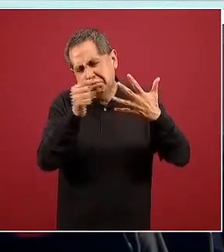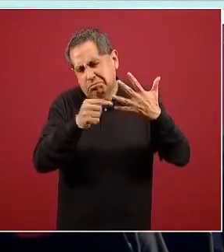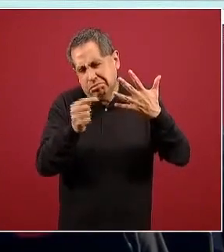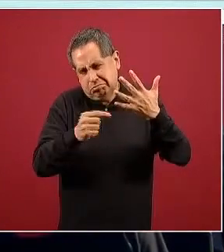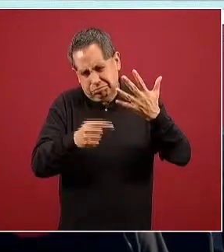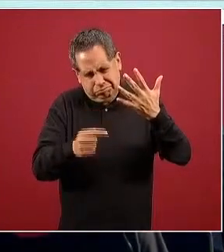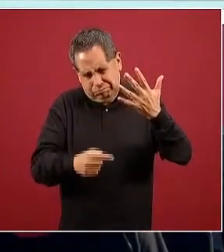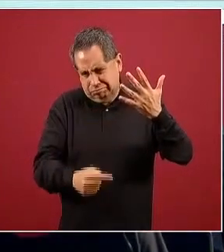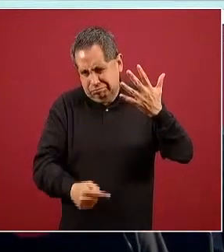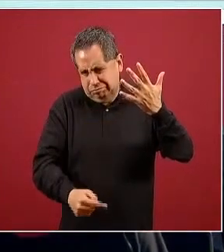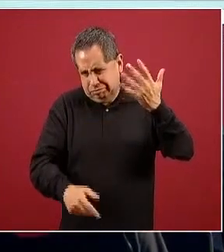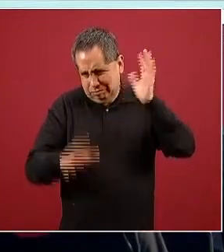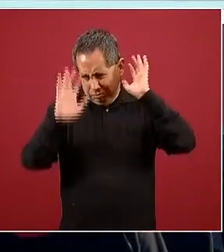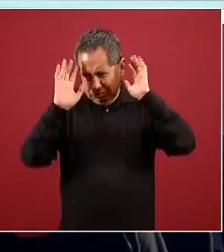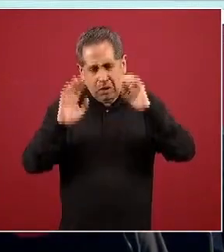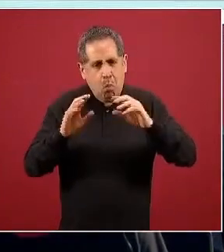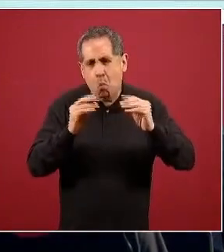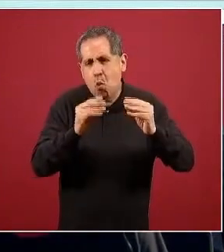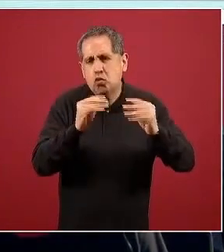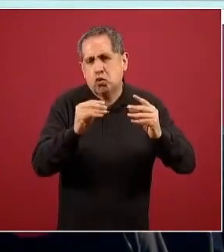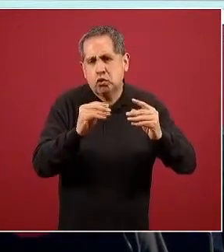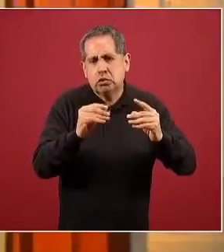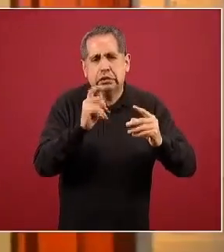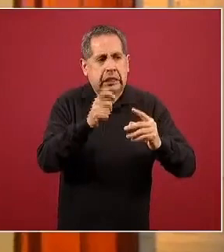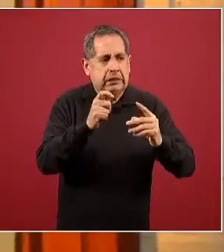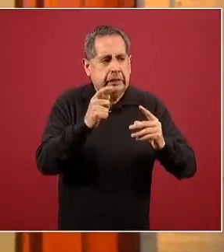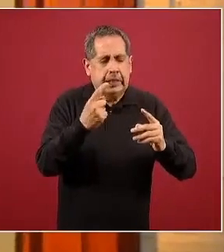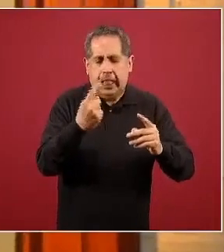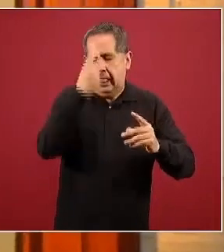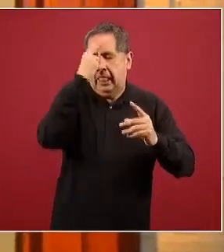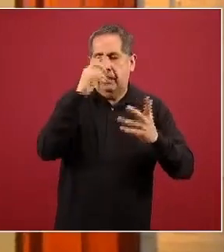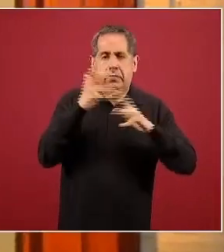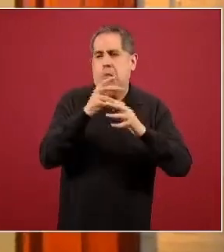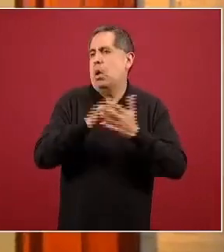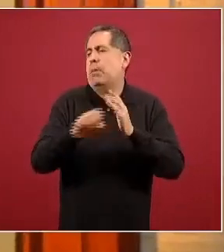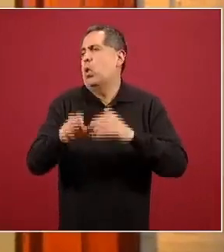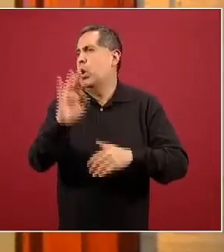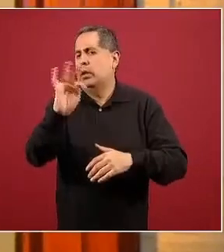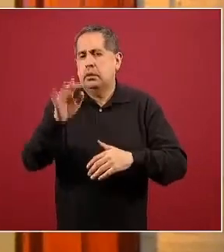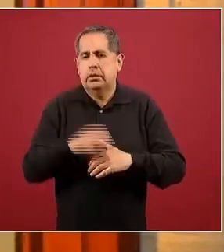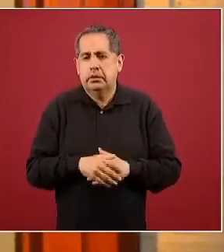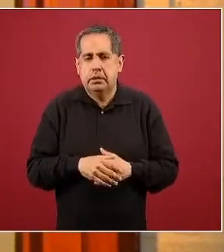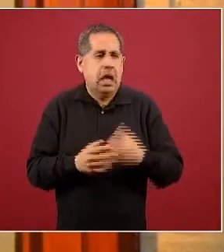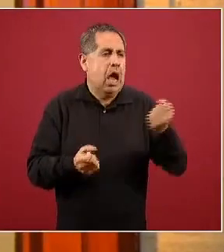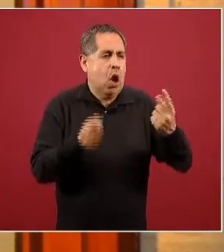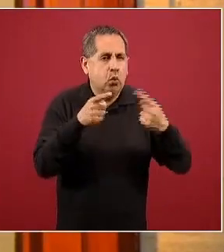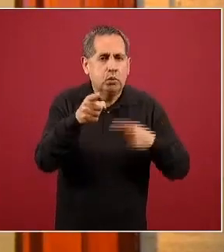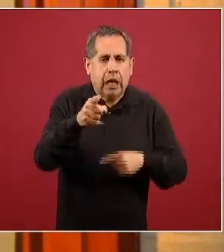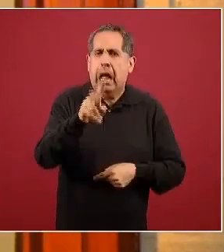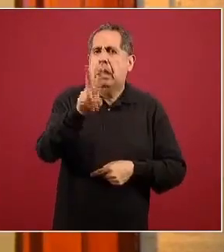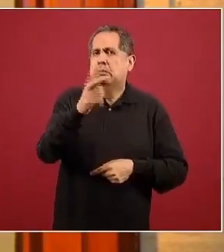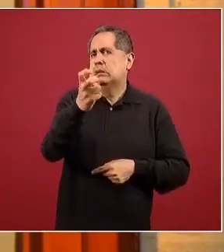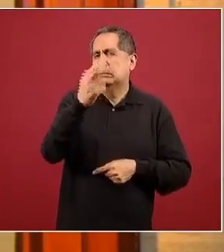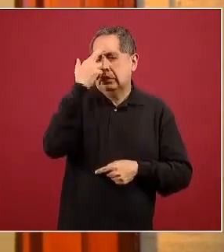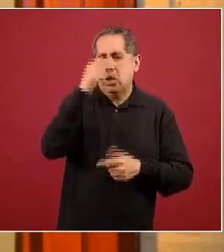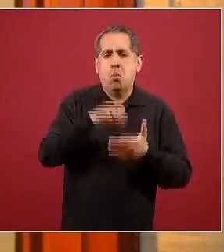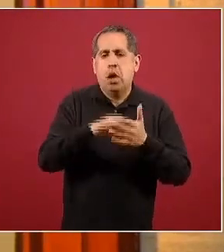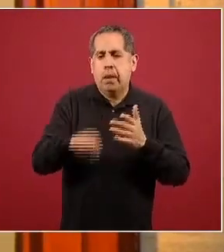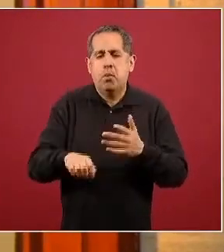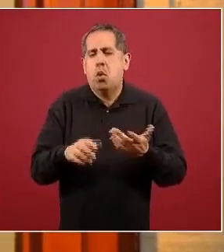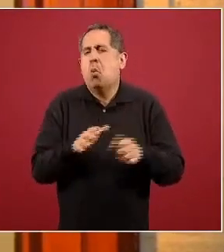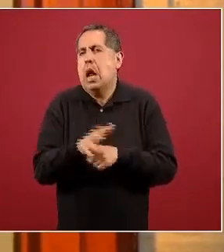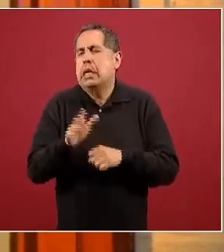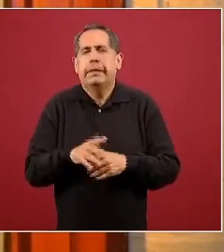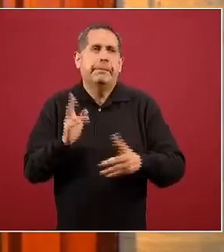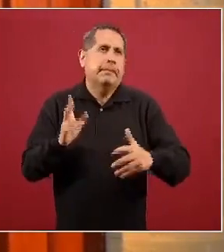interminable de factores. Seguramente si yo les digo algunos los reconocerán, por ejemplo, de los